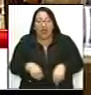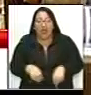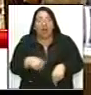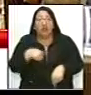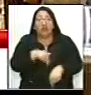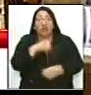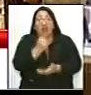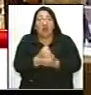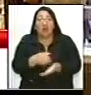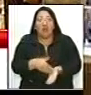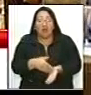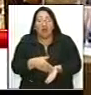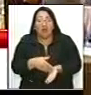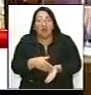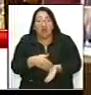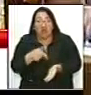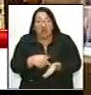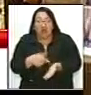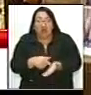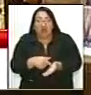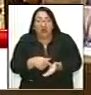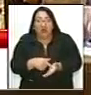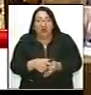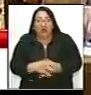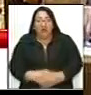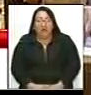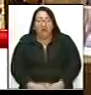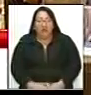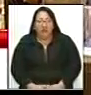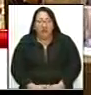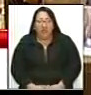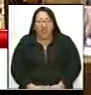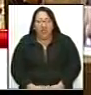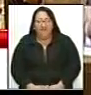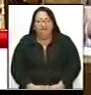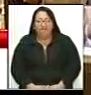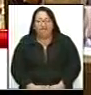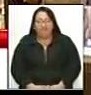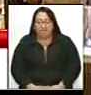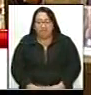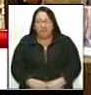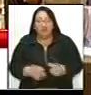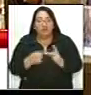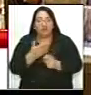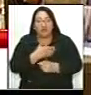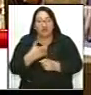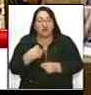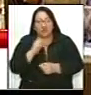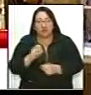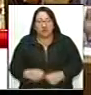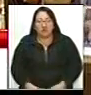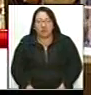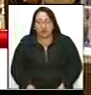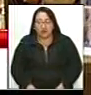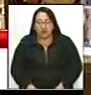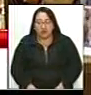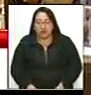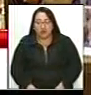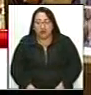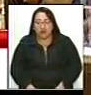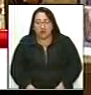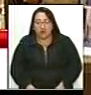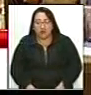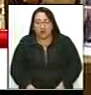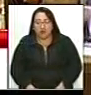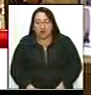aprobamos. Acá en el Congreso. Y en ese sentido, presidente, debo decirle de que el